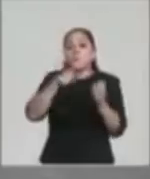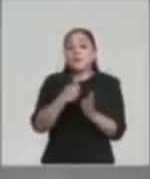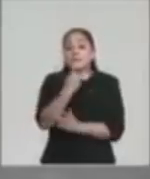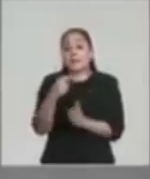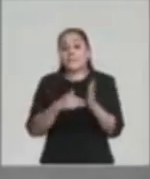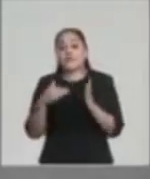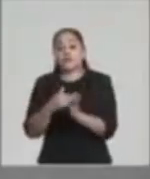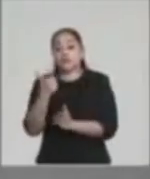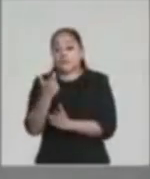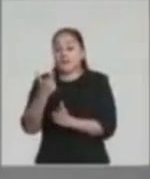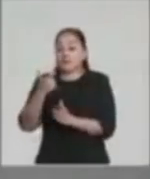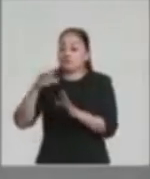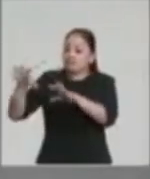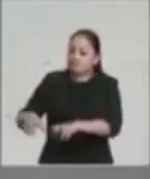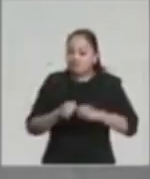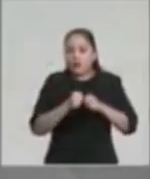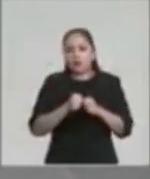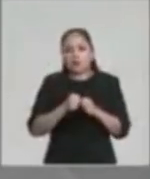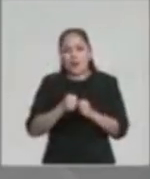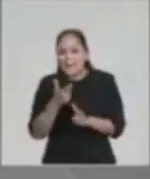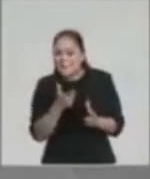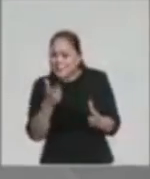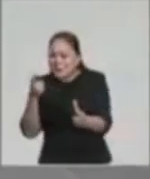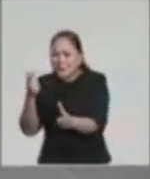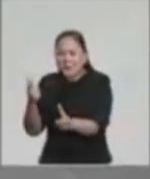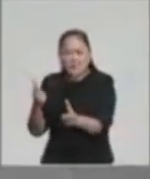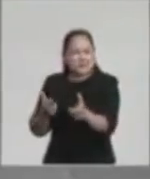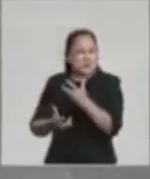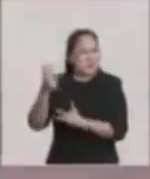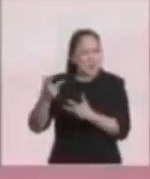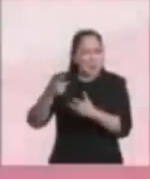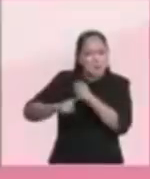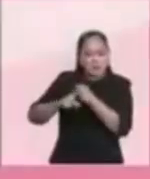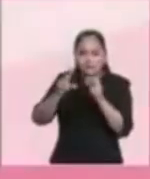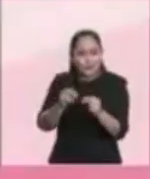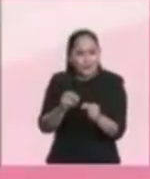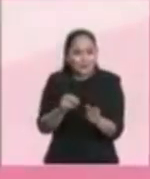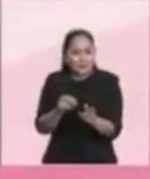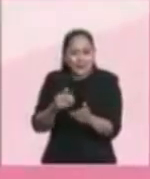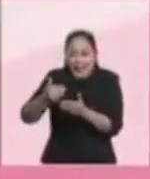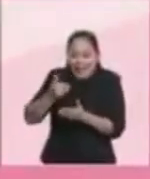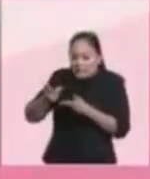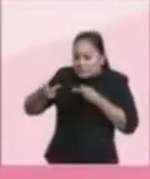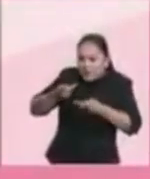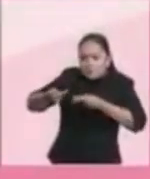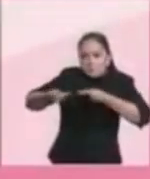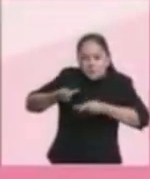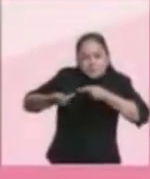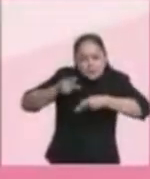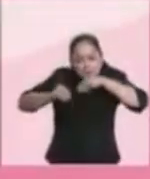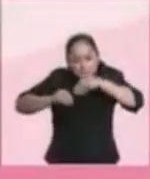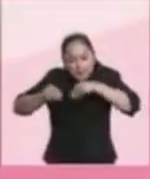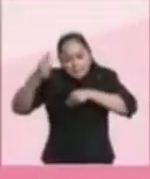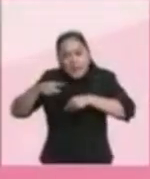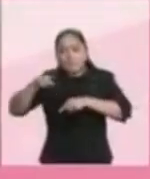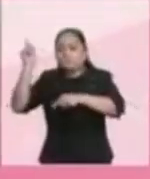millones de pesos sin disparar una sola bala? Esa es la diferencia en el cambio de estrategia, inteligencia previa para